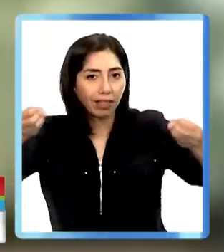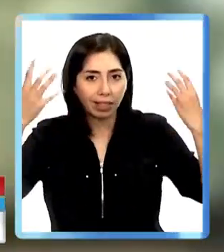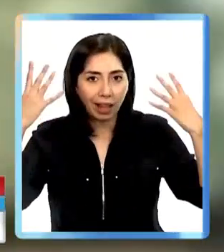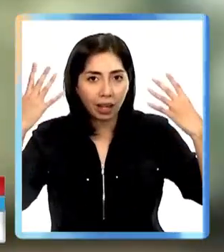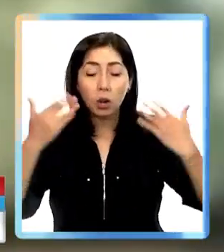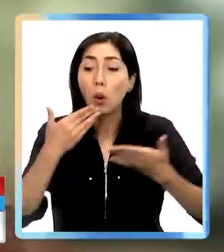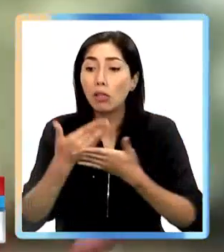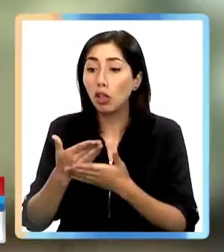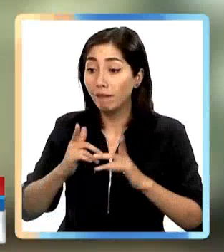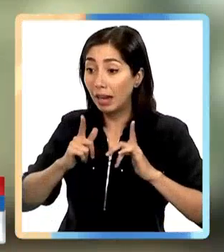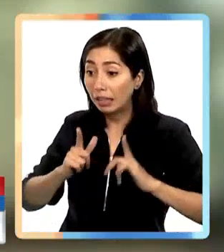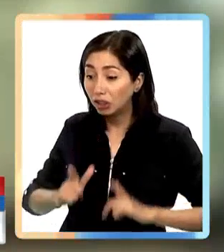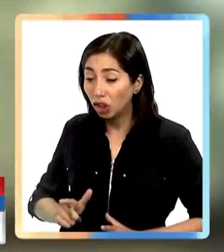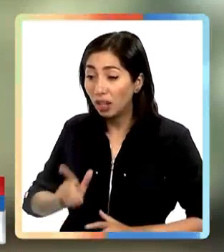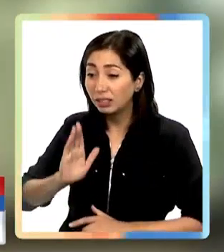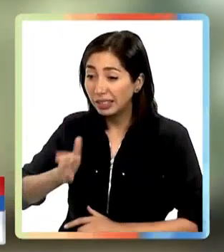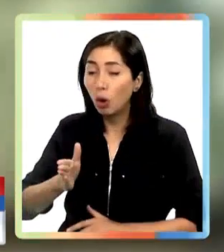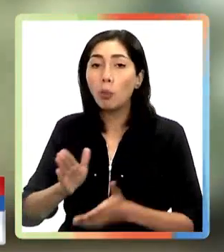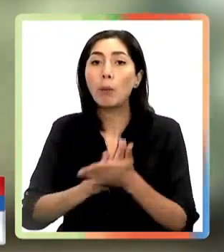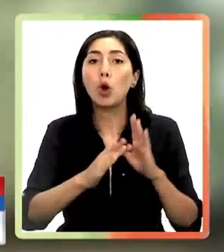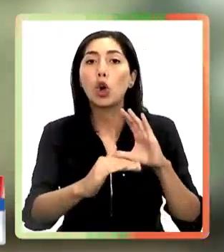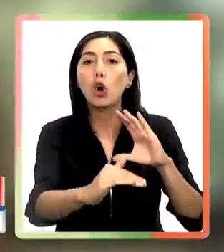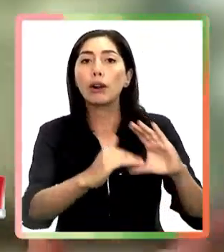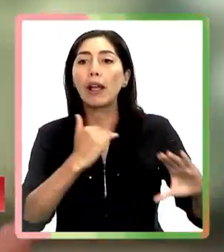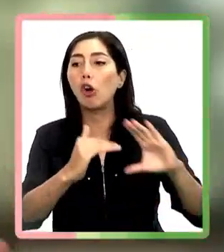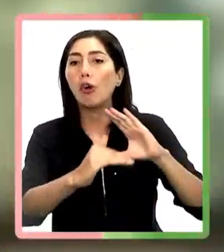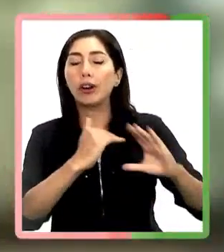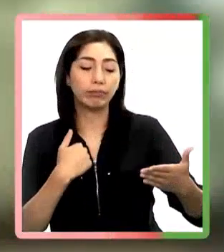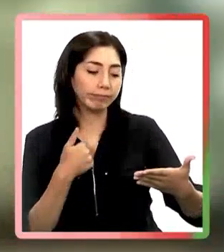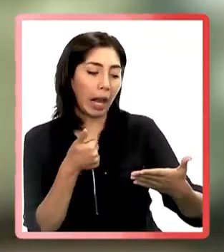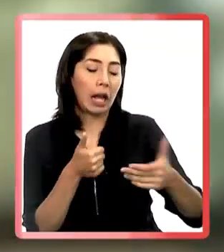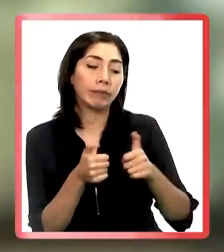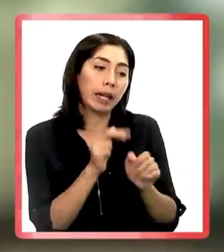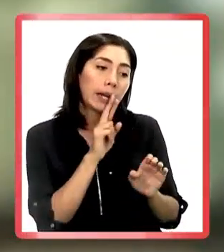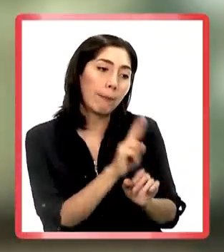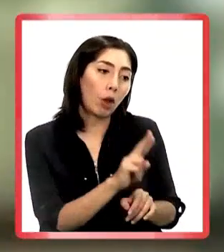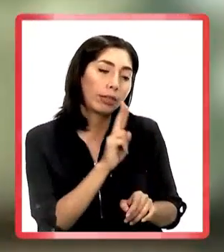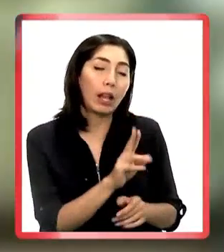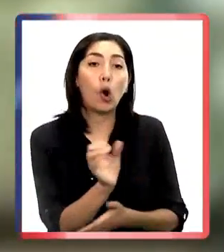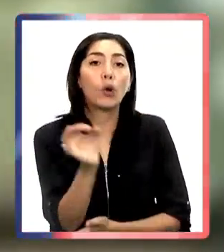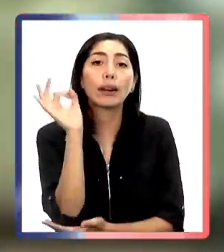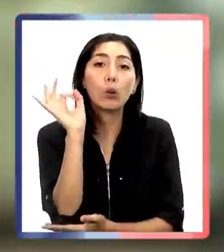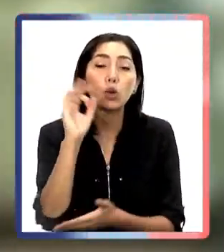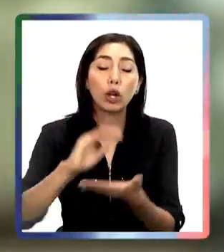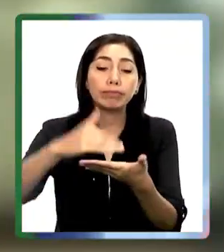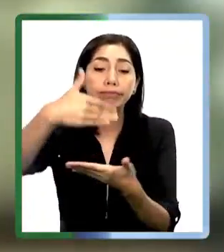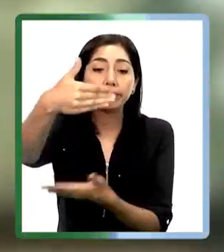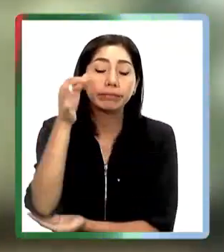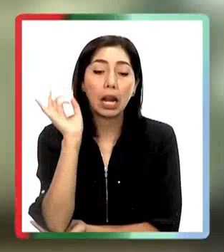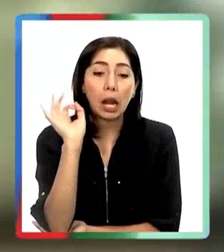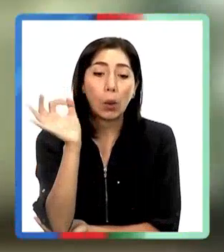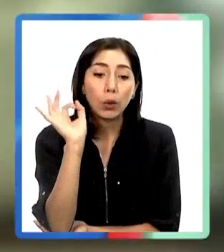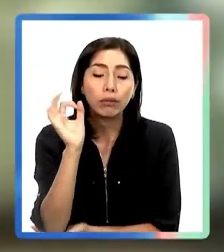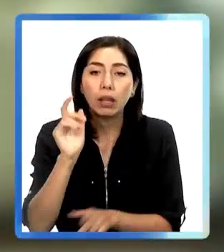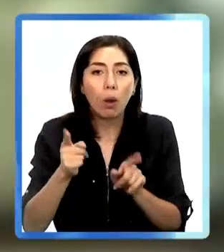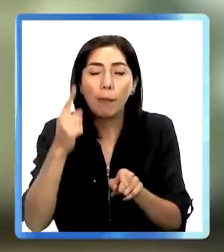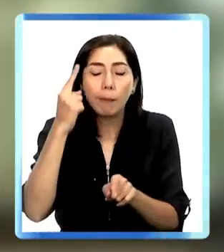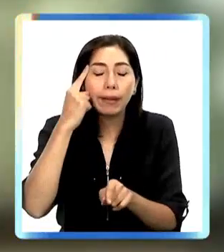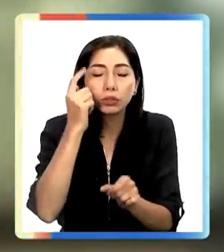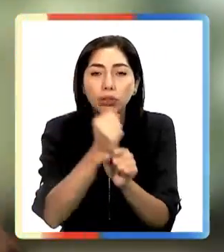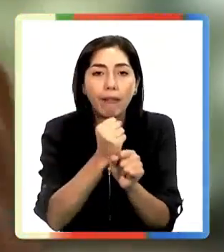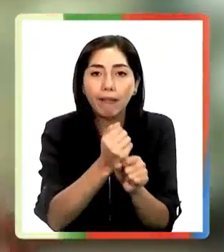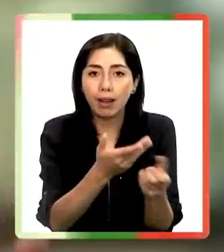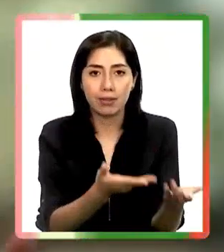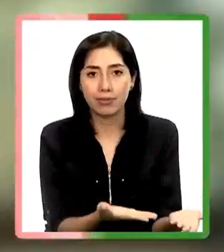vacaciones seguimos conectados al trabajo, respondiendo correos, requerimientos, estando en reuniones online, por ejemplo,